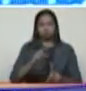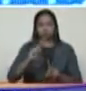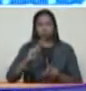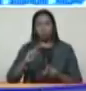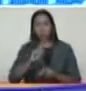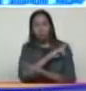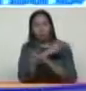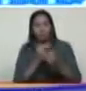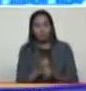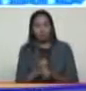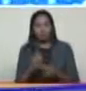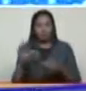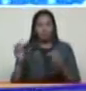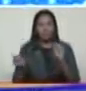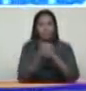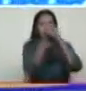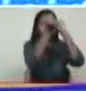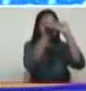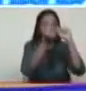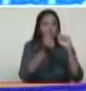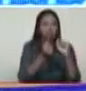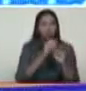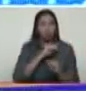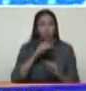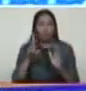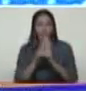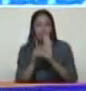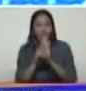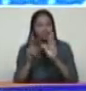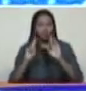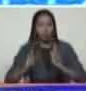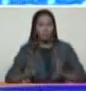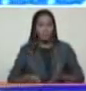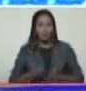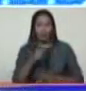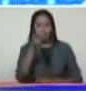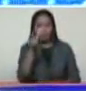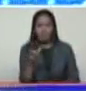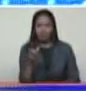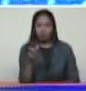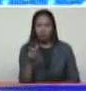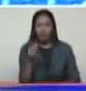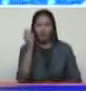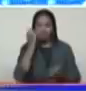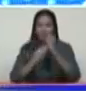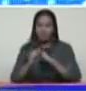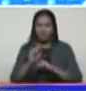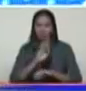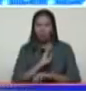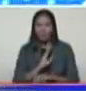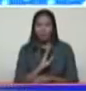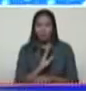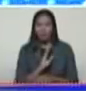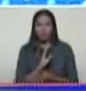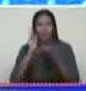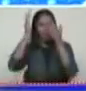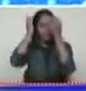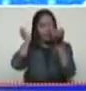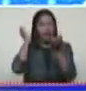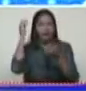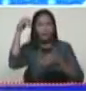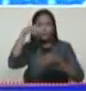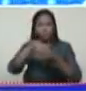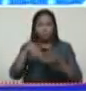llevó presos. Abogamos por los derechos humanos de estos activistas que estaban